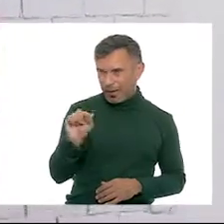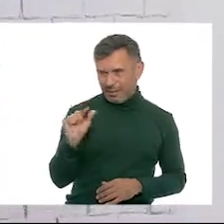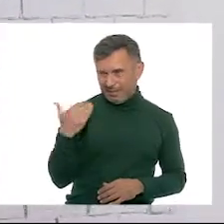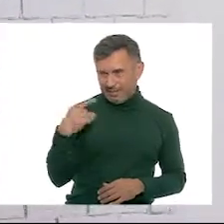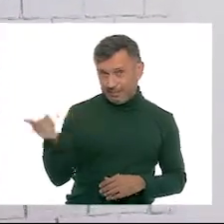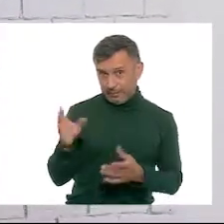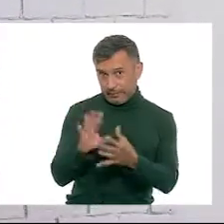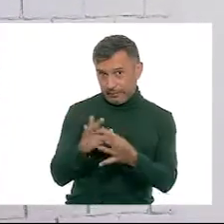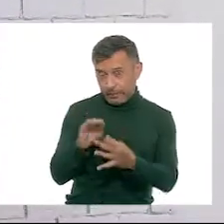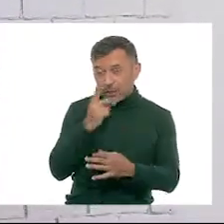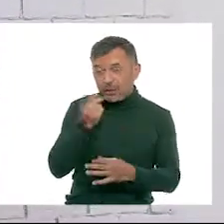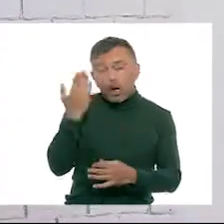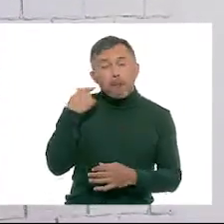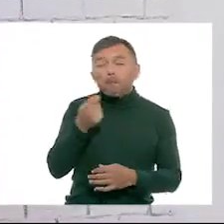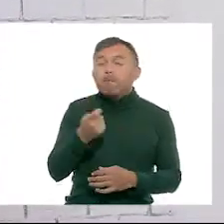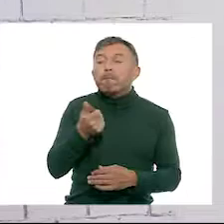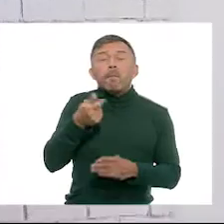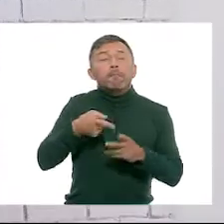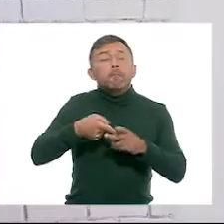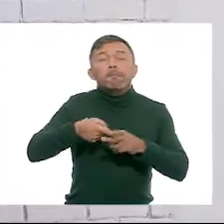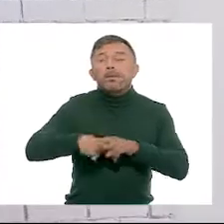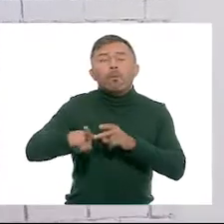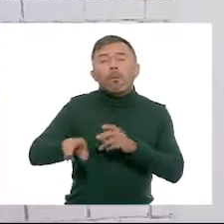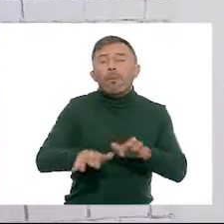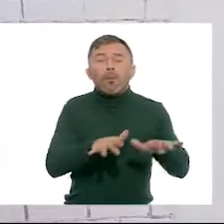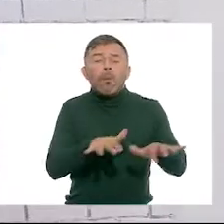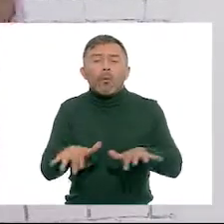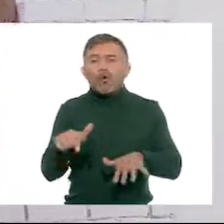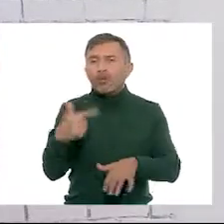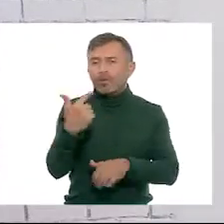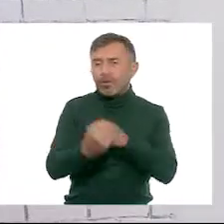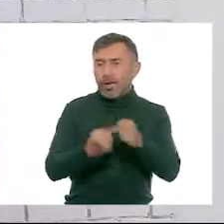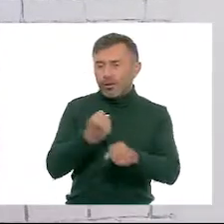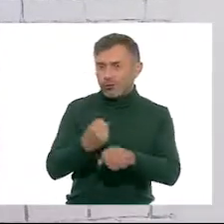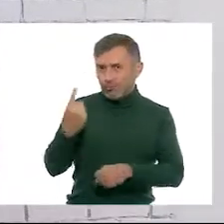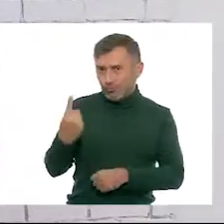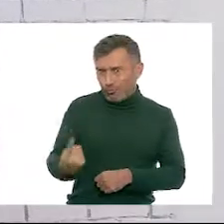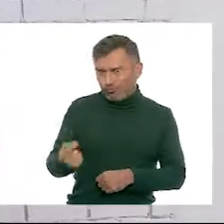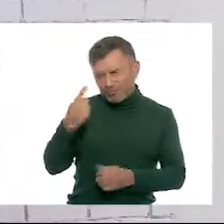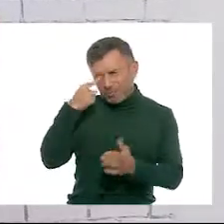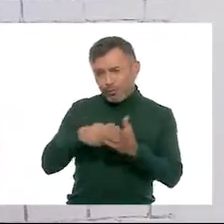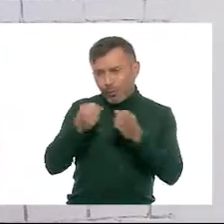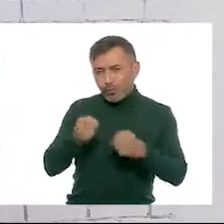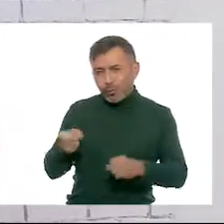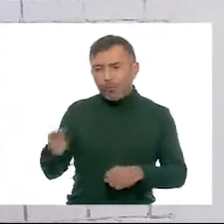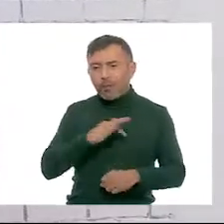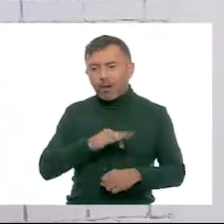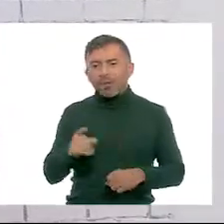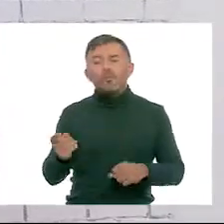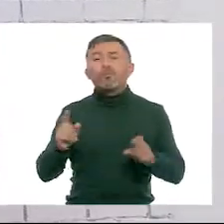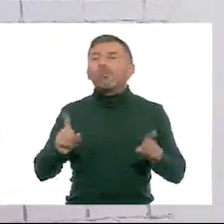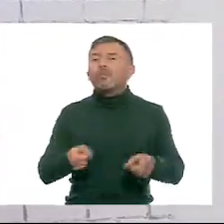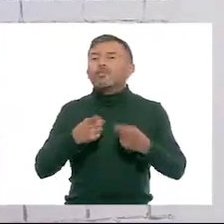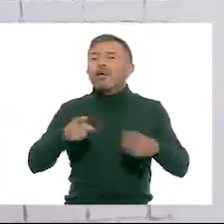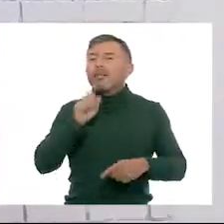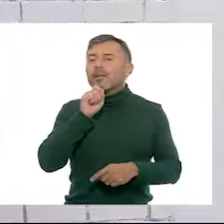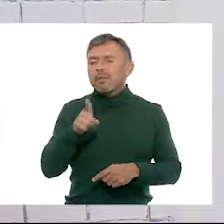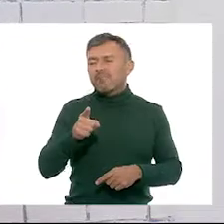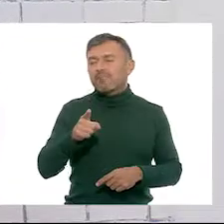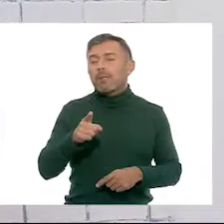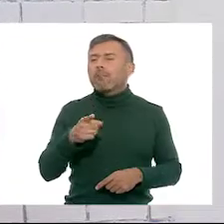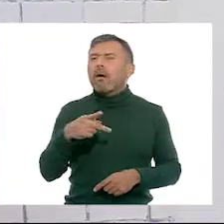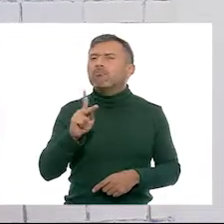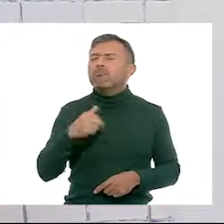él empezó la música a los 12 años. Estoy seguro que hacía antes de tocar el piano, hacía otro tipo de cosas, de música también. Pero yo querría